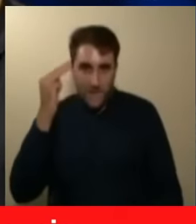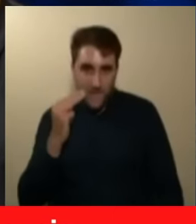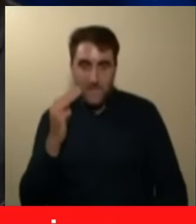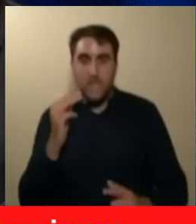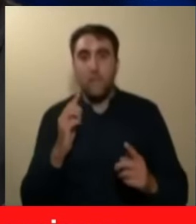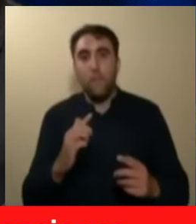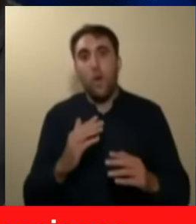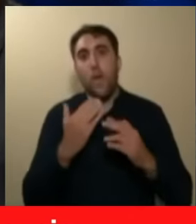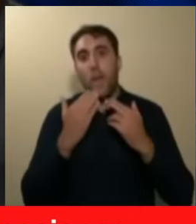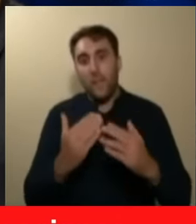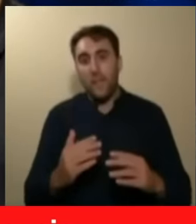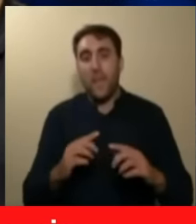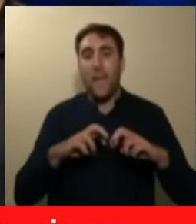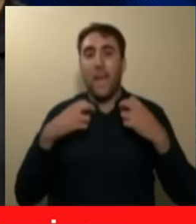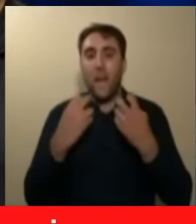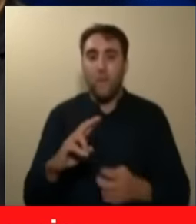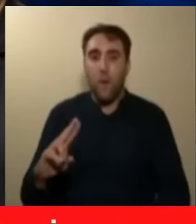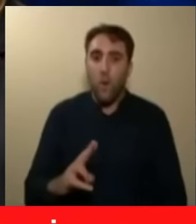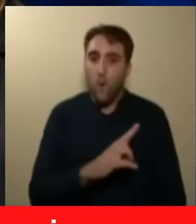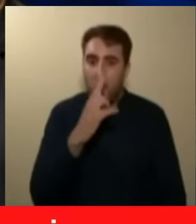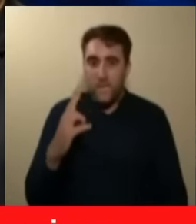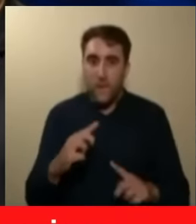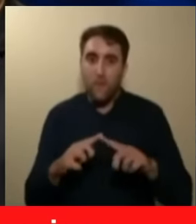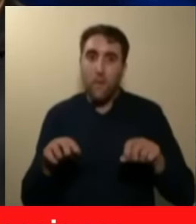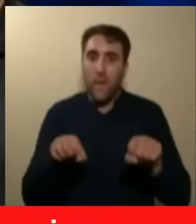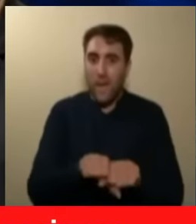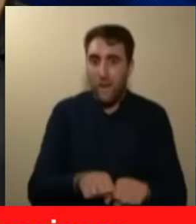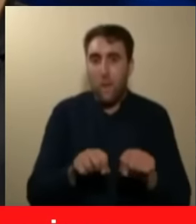reiteramos el agradecimiento a la Cámara Uruguaya de Televisión para Abonados por